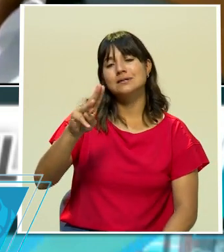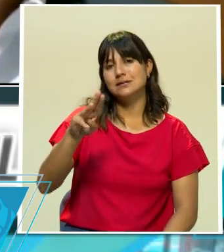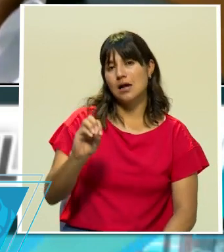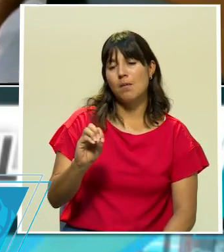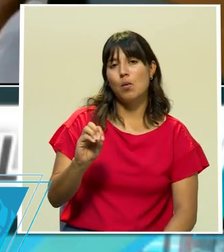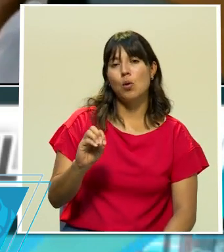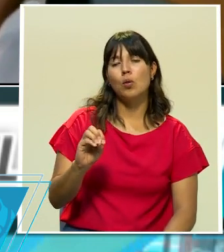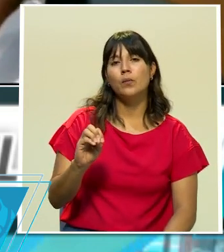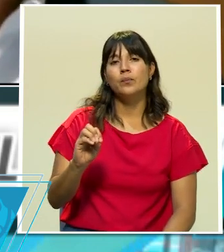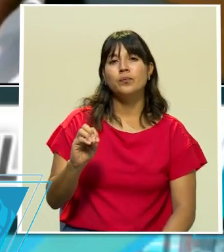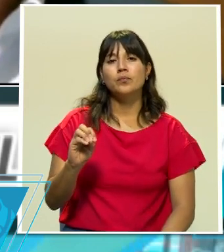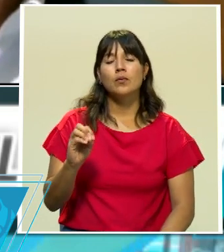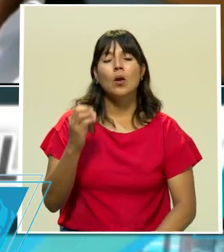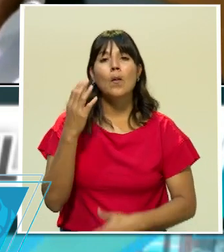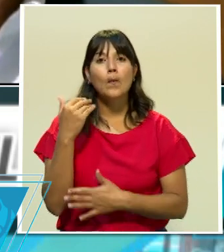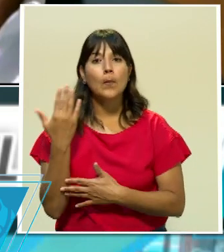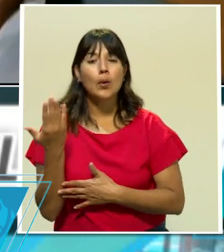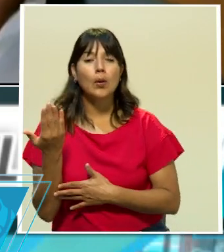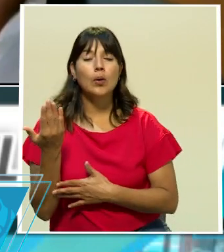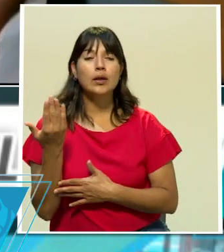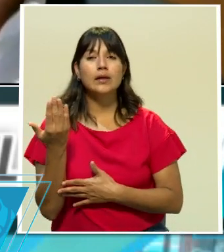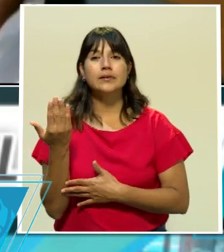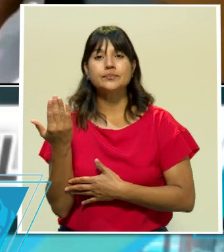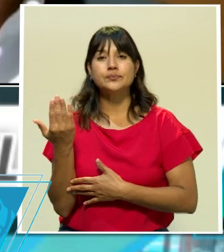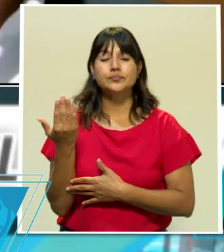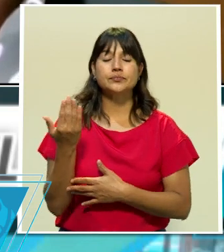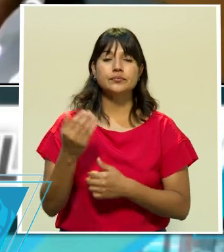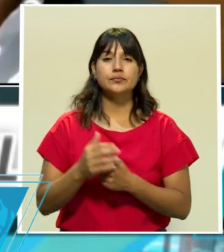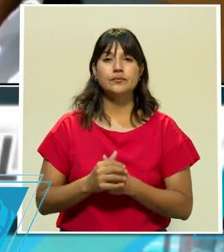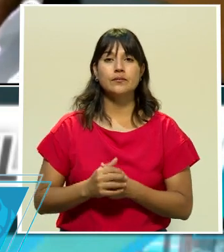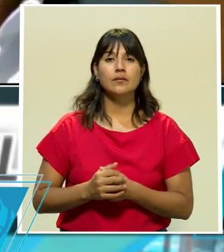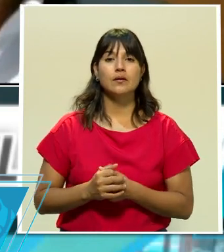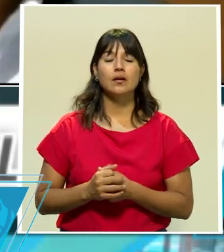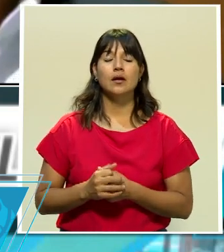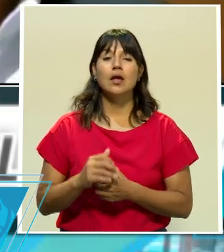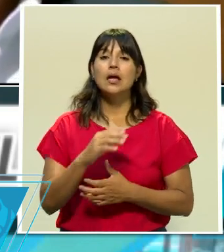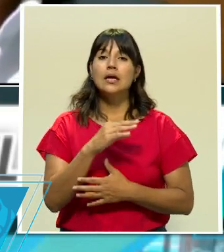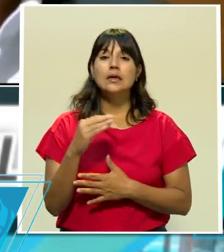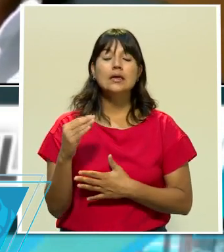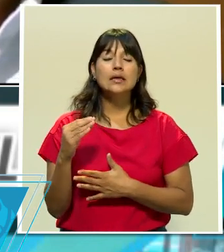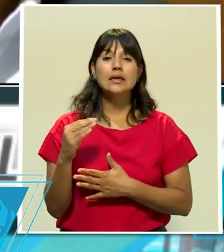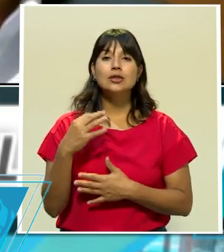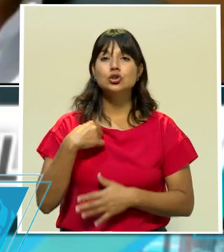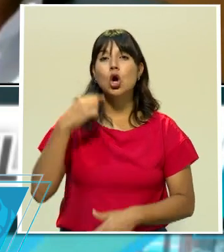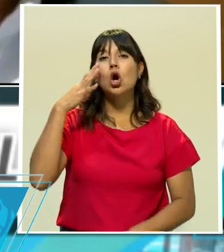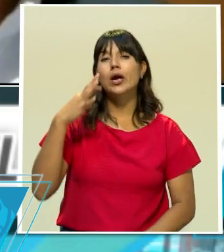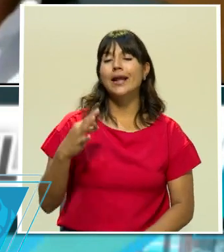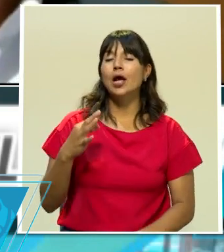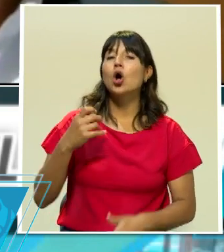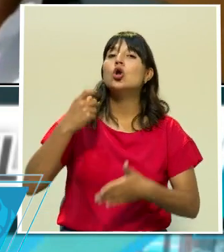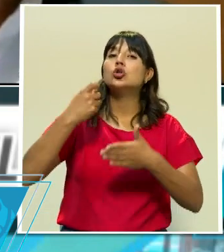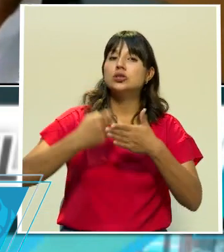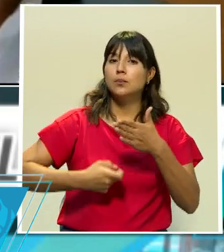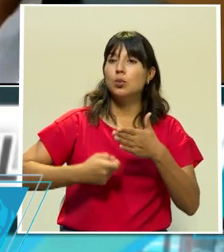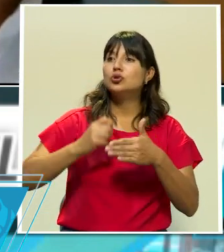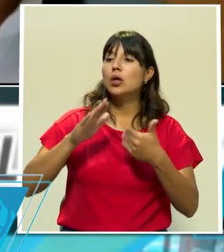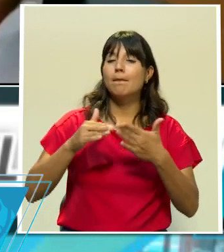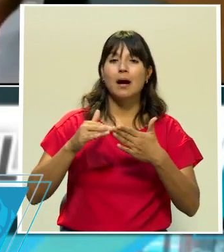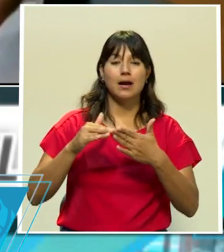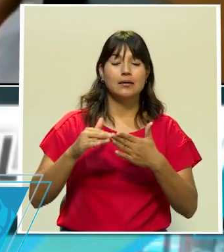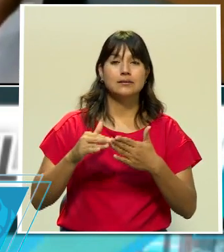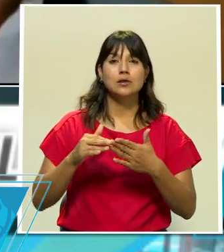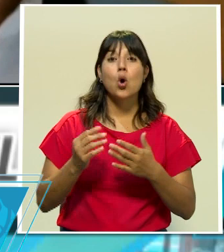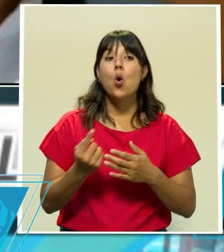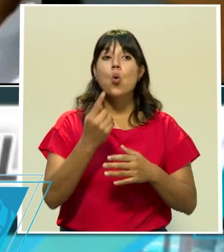las cargas que tienen las empresas, y creo que los impuestos que pagan todos los costarricenses.